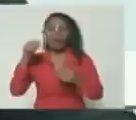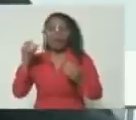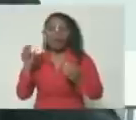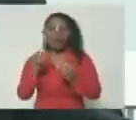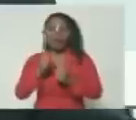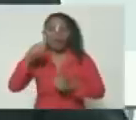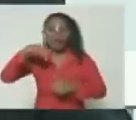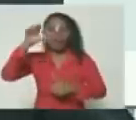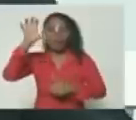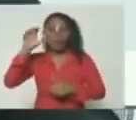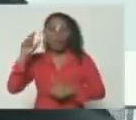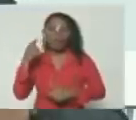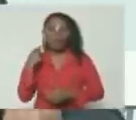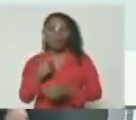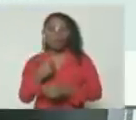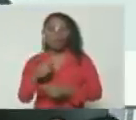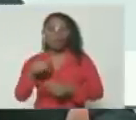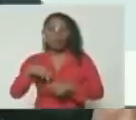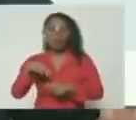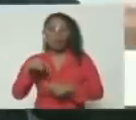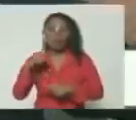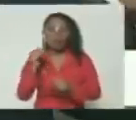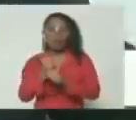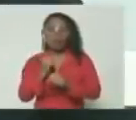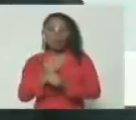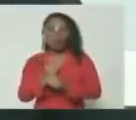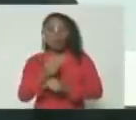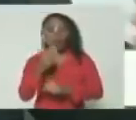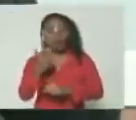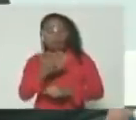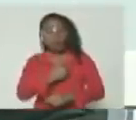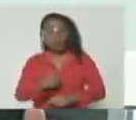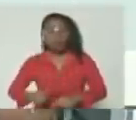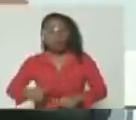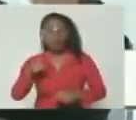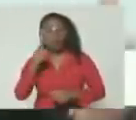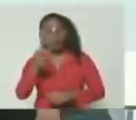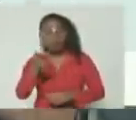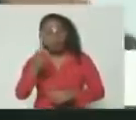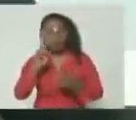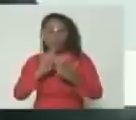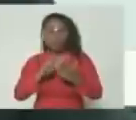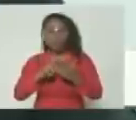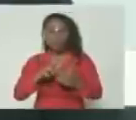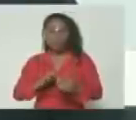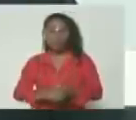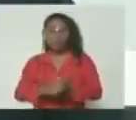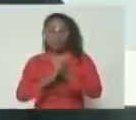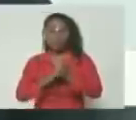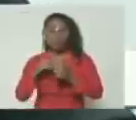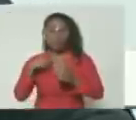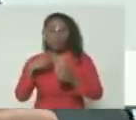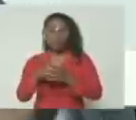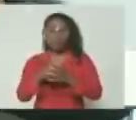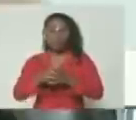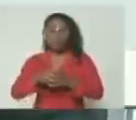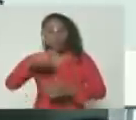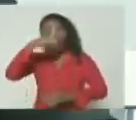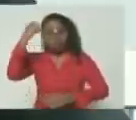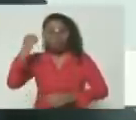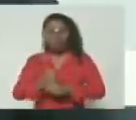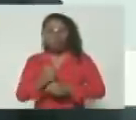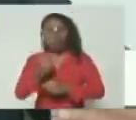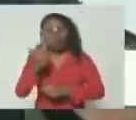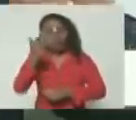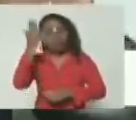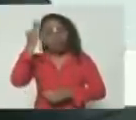es el tema del salario de los trabajadores. Presidente, usted lo conoce porque usted fue un dirigente gremial de la clase trabajadora. Usted